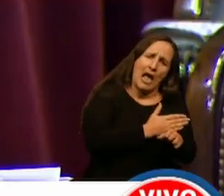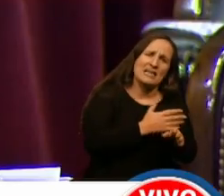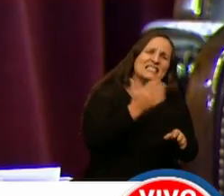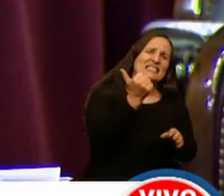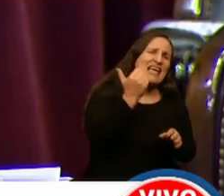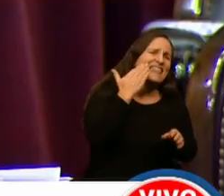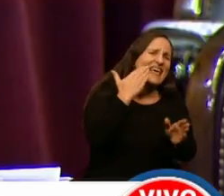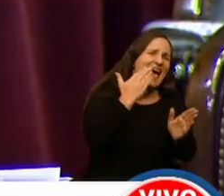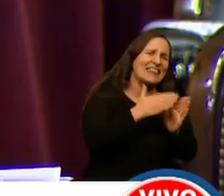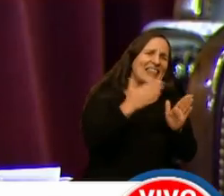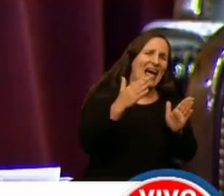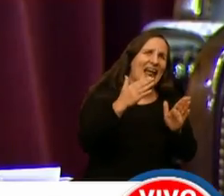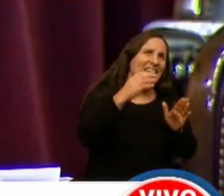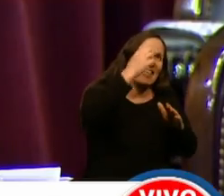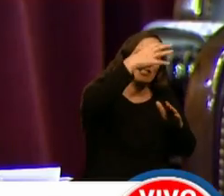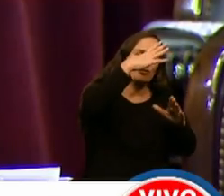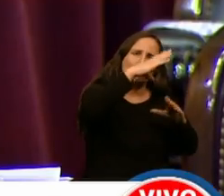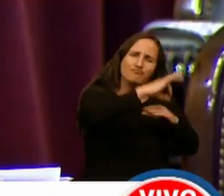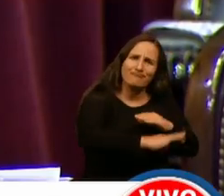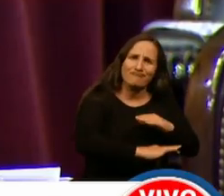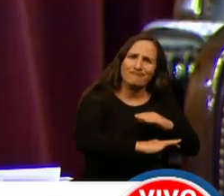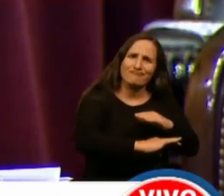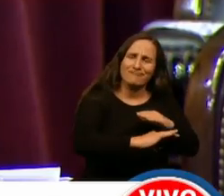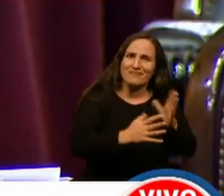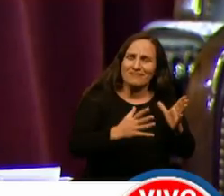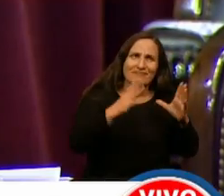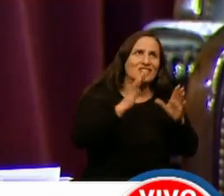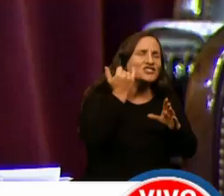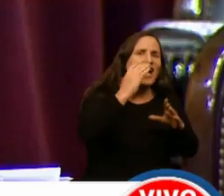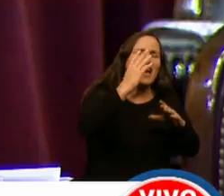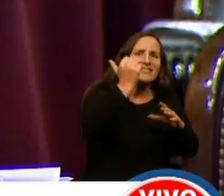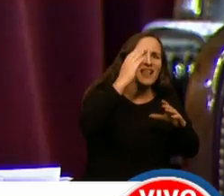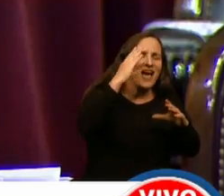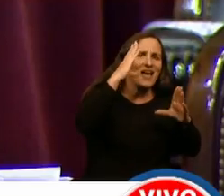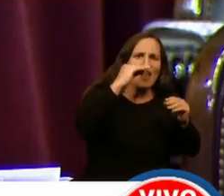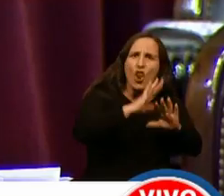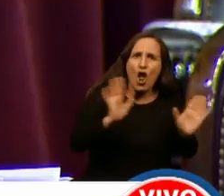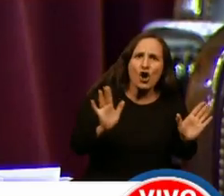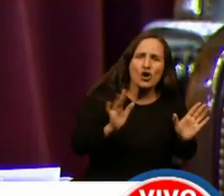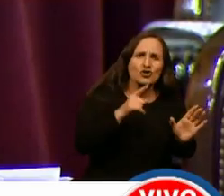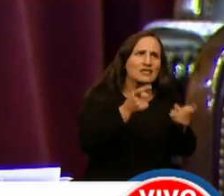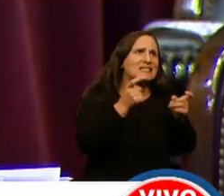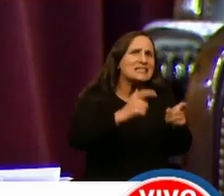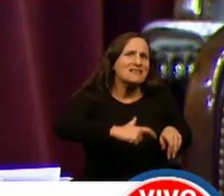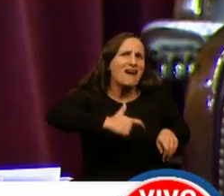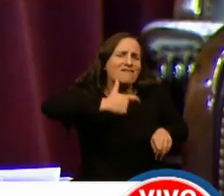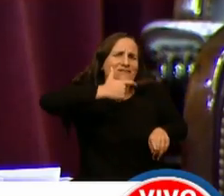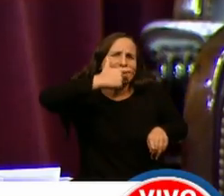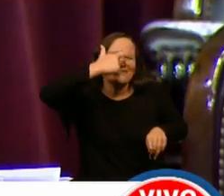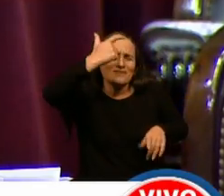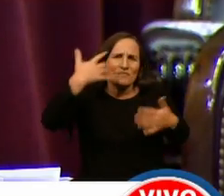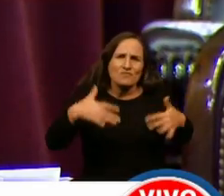las 6 de la tarde no tenemos luz solar no tener luz solar es ya necesitar calefacción mucho más elevada